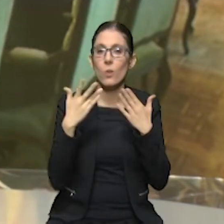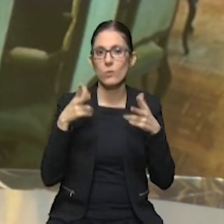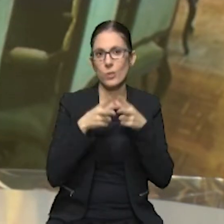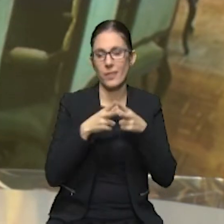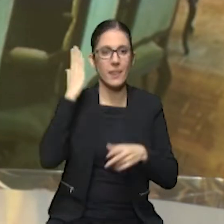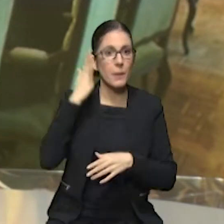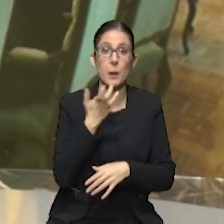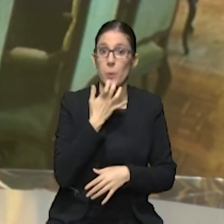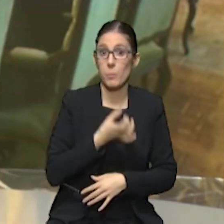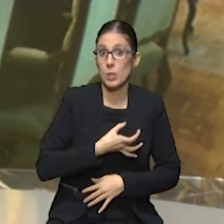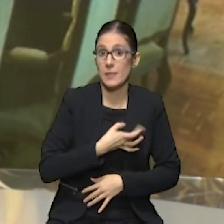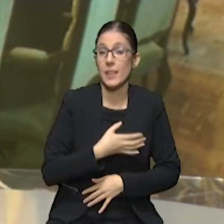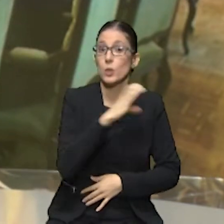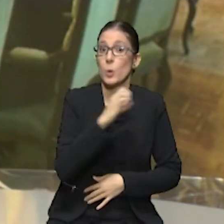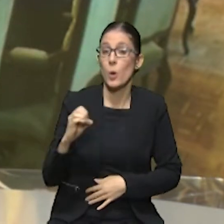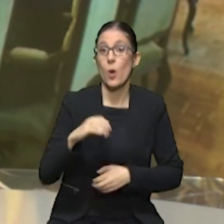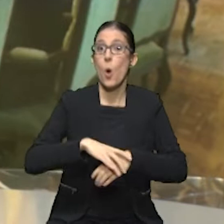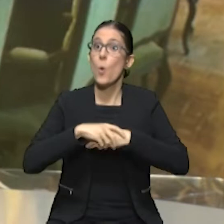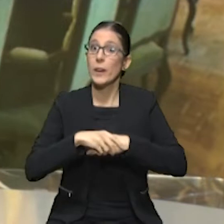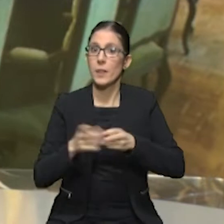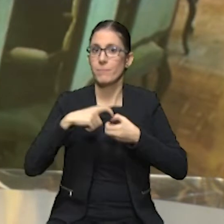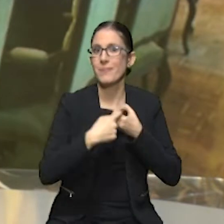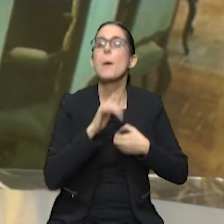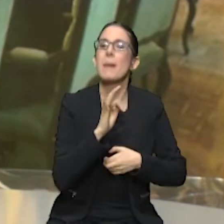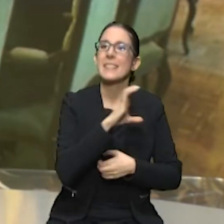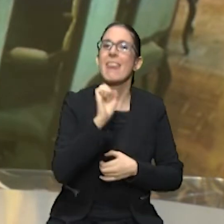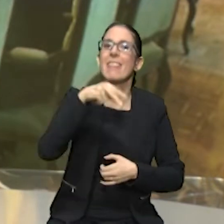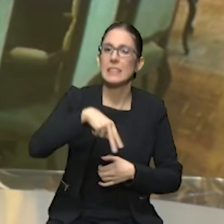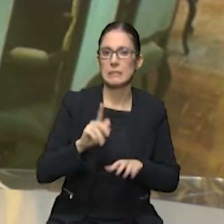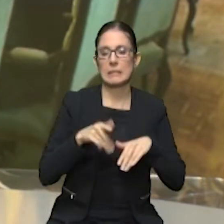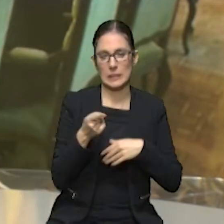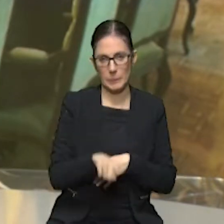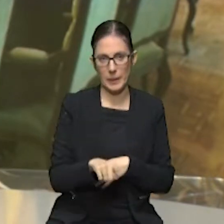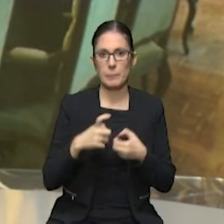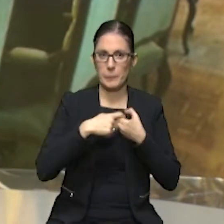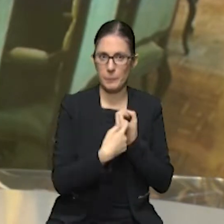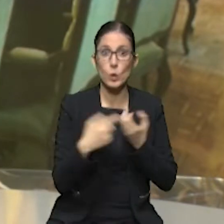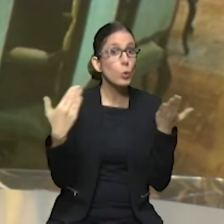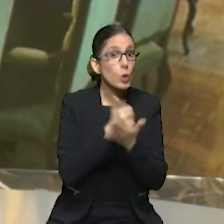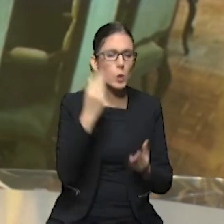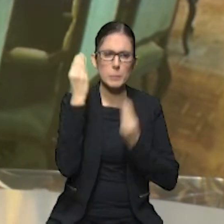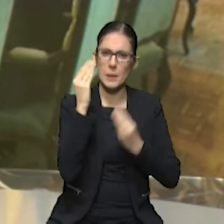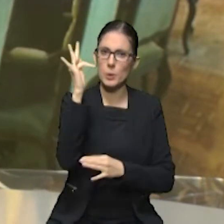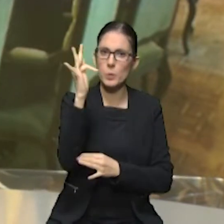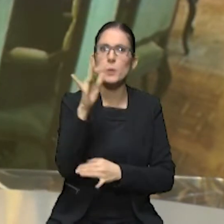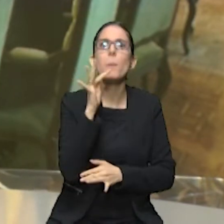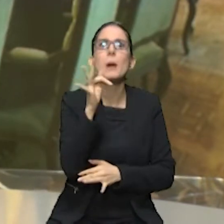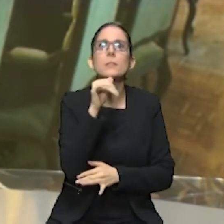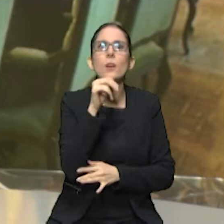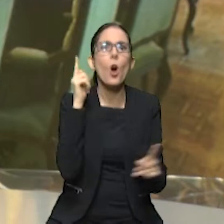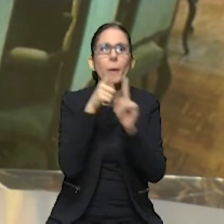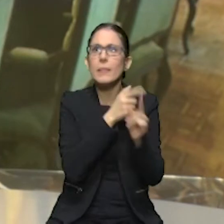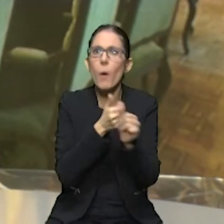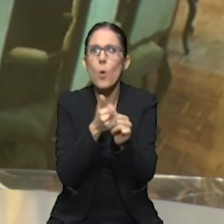UGT y Comisiones Obreras y entidades como la CEN. Todos se muestran optimistas y persiguen una palabra, la calidad del empleo.